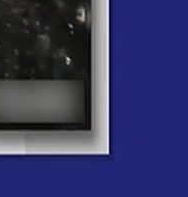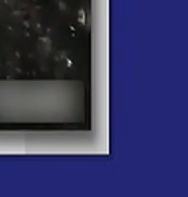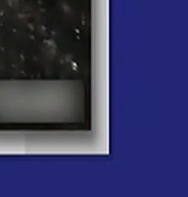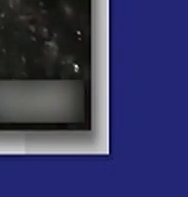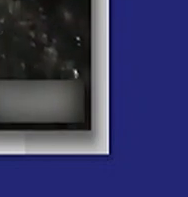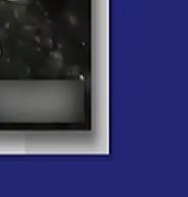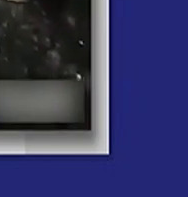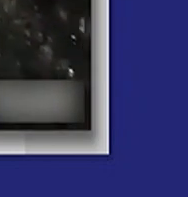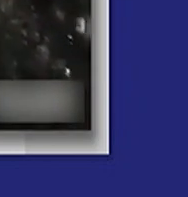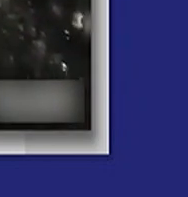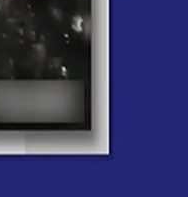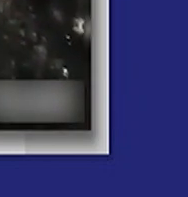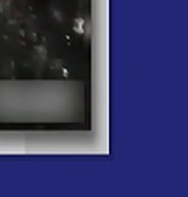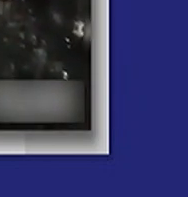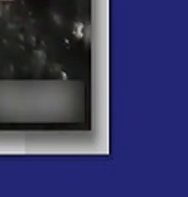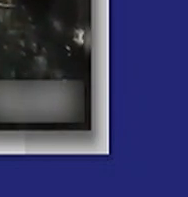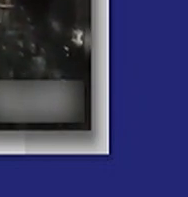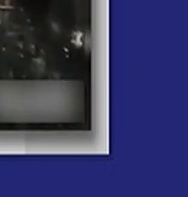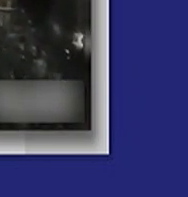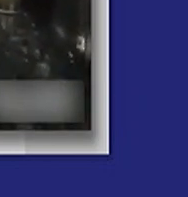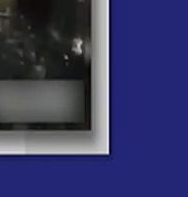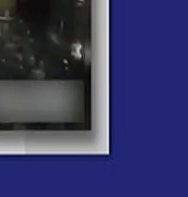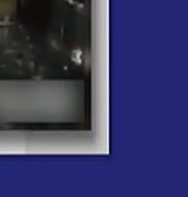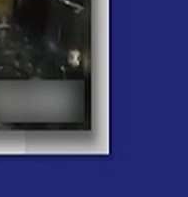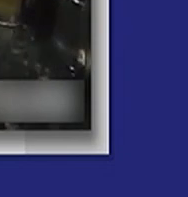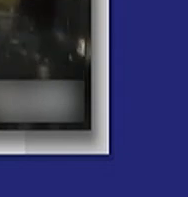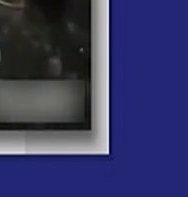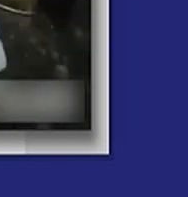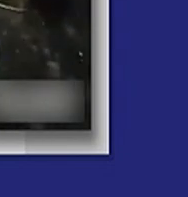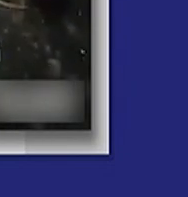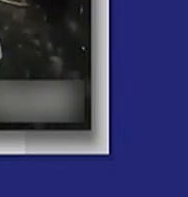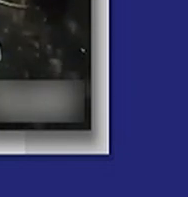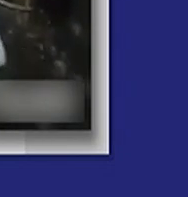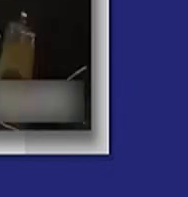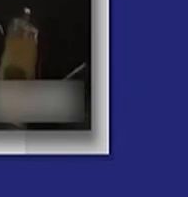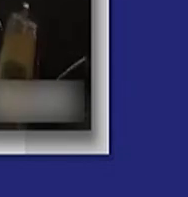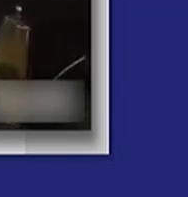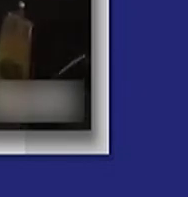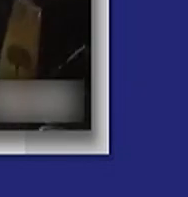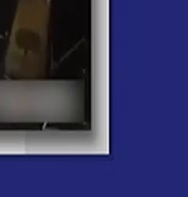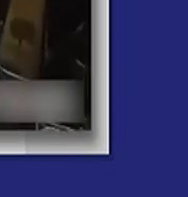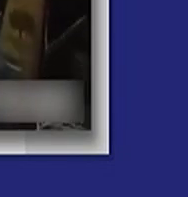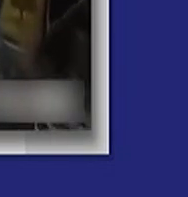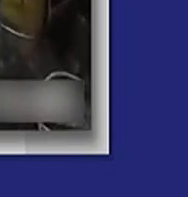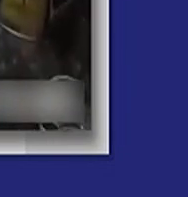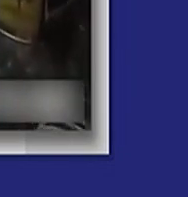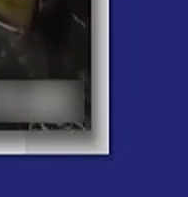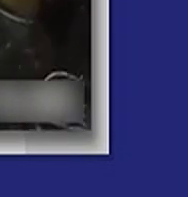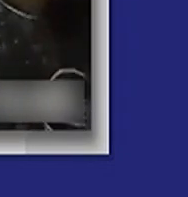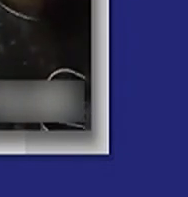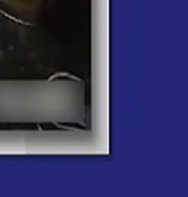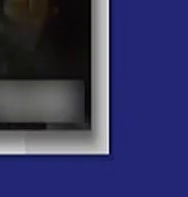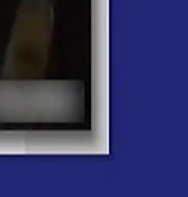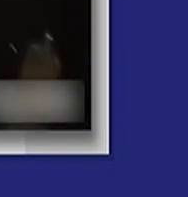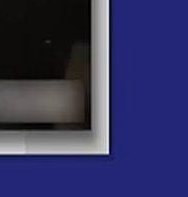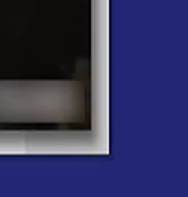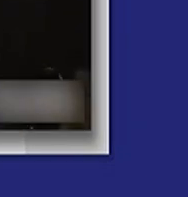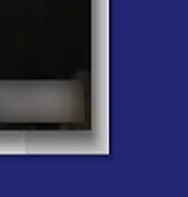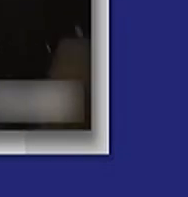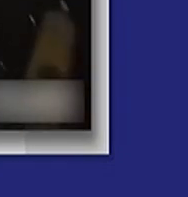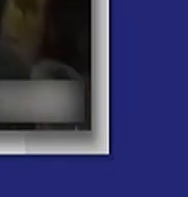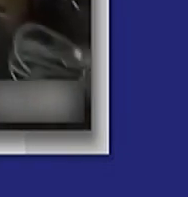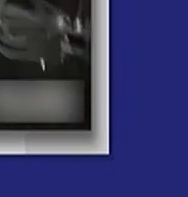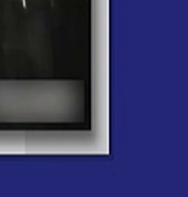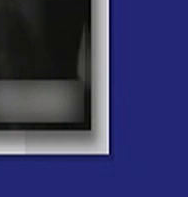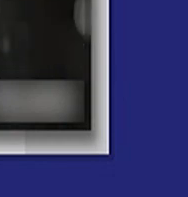y iré mezclando de forma envolvente para que no pierda el oxígeno. Ya incorporados todos los elementos, los